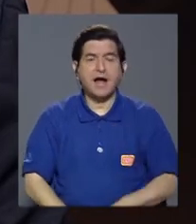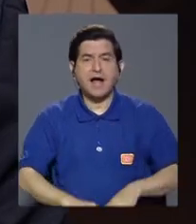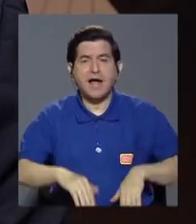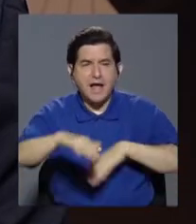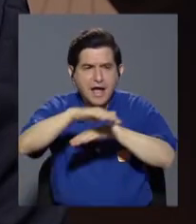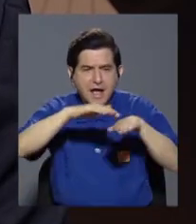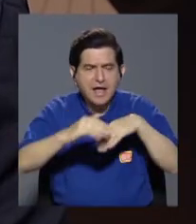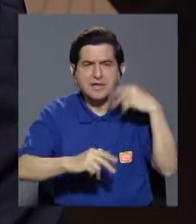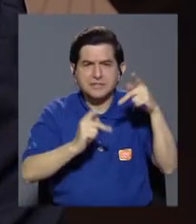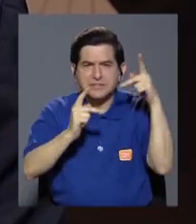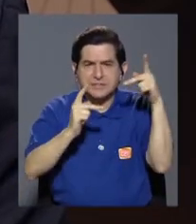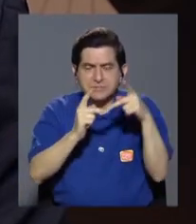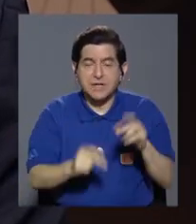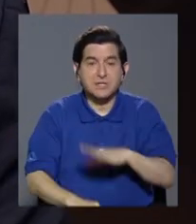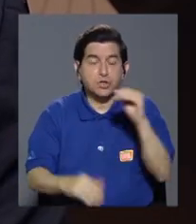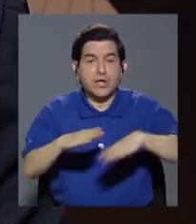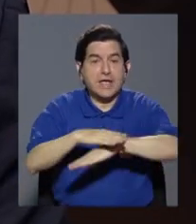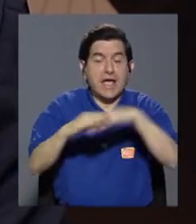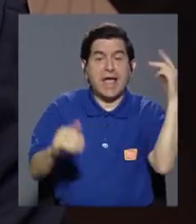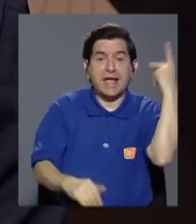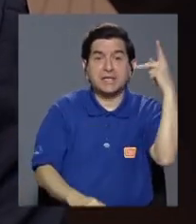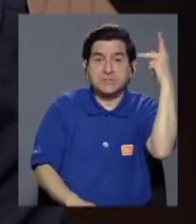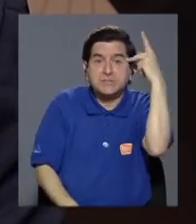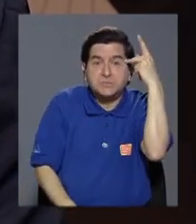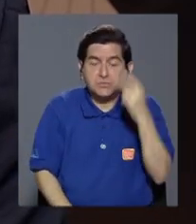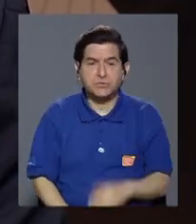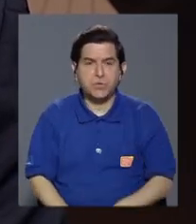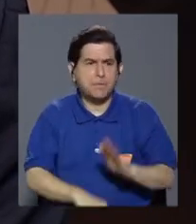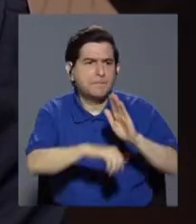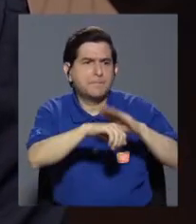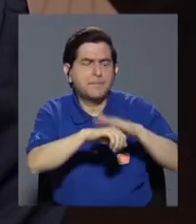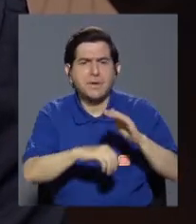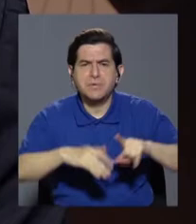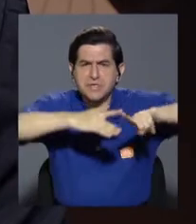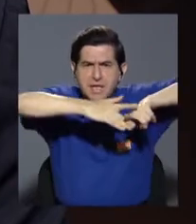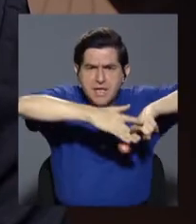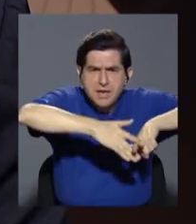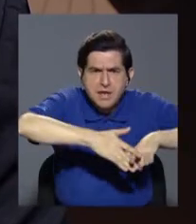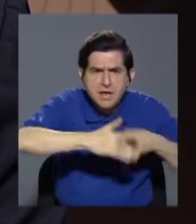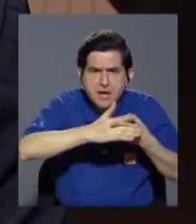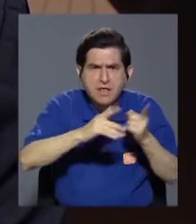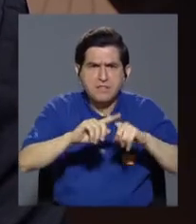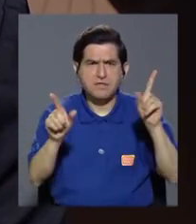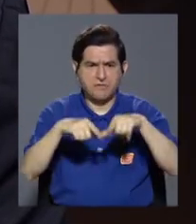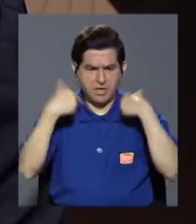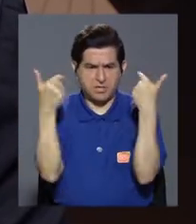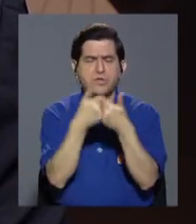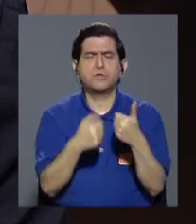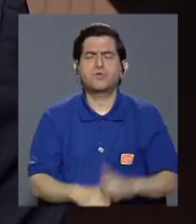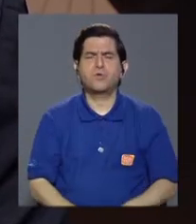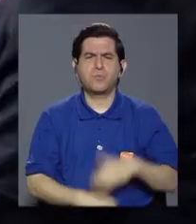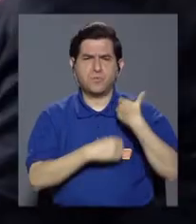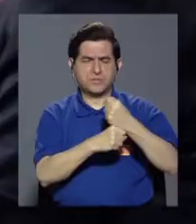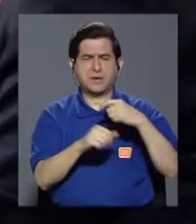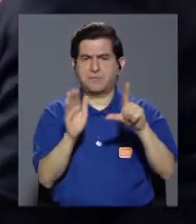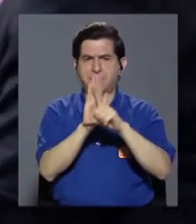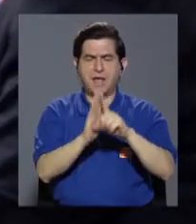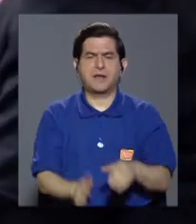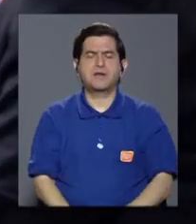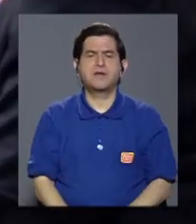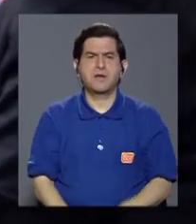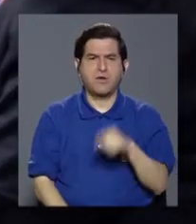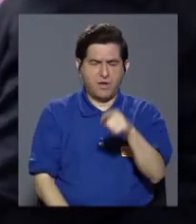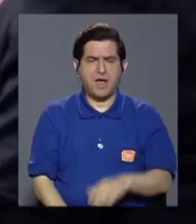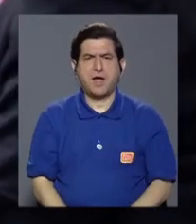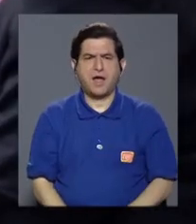caldo de cultivo y además con una exclusión política importante que fue el caldo de cultivo para la generación de varios grupos armados ilegales fundamentalmente de